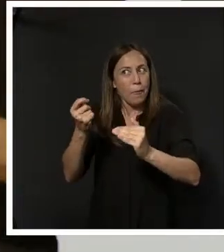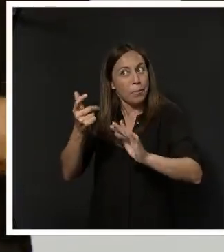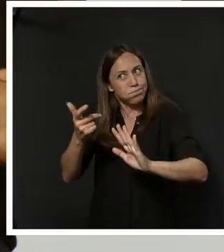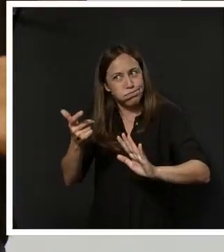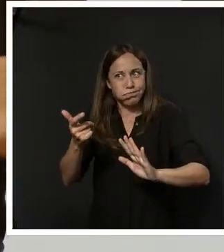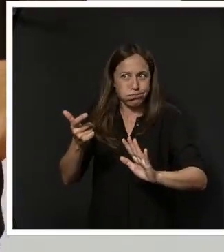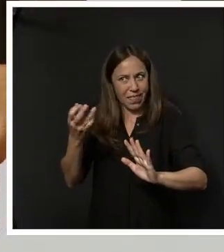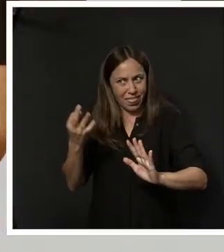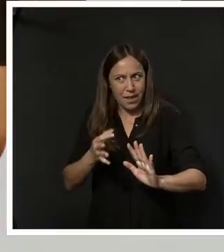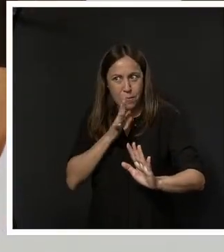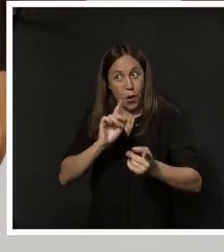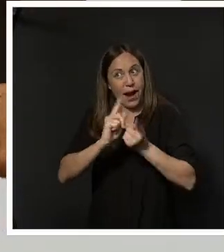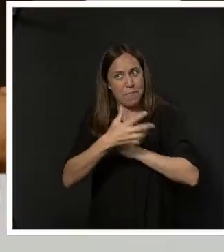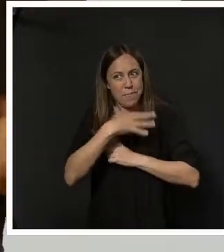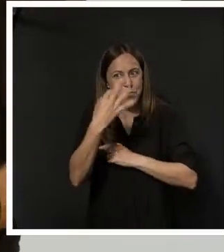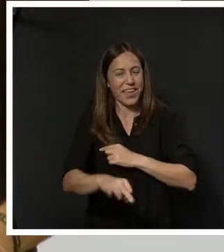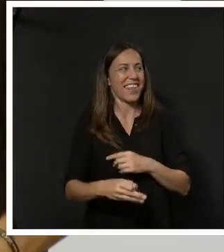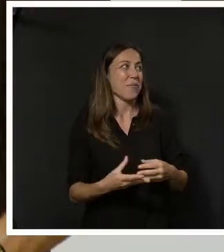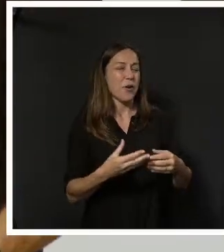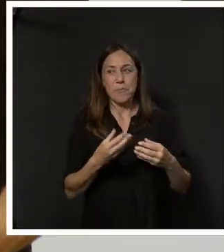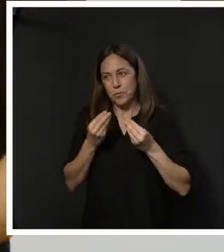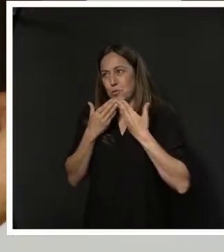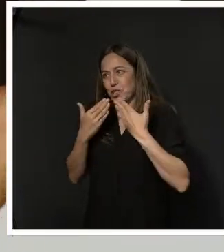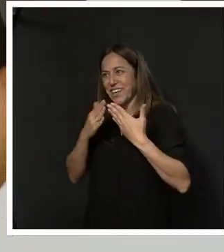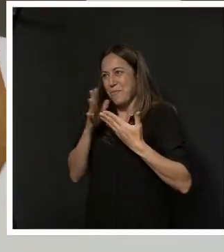bueno Muchas gracias